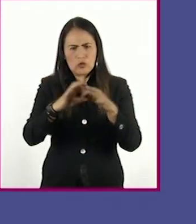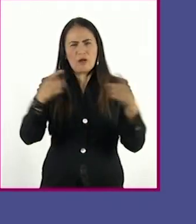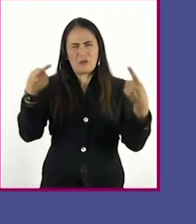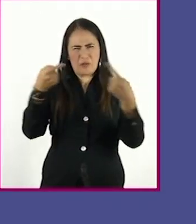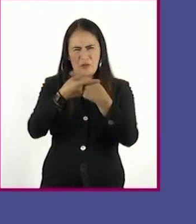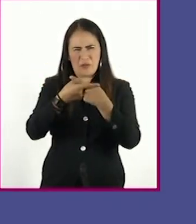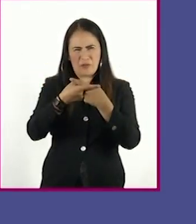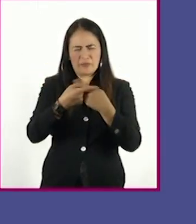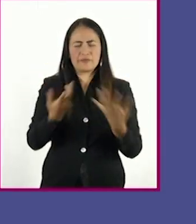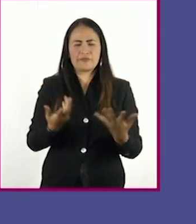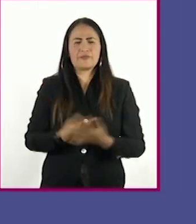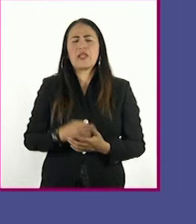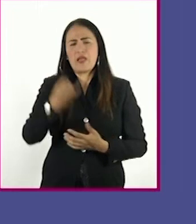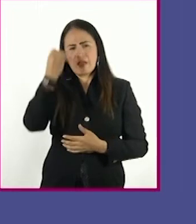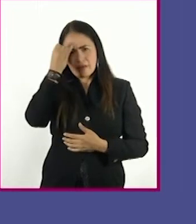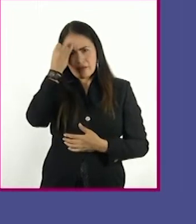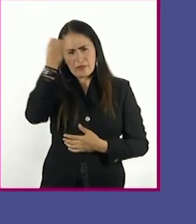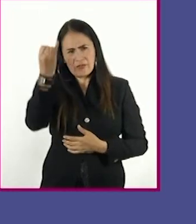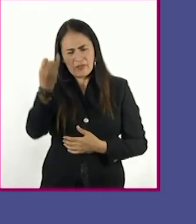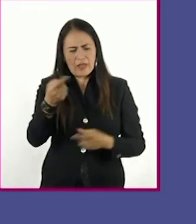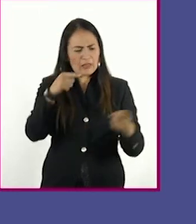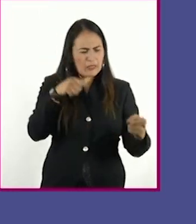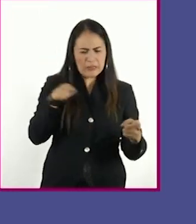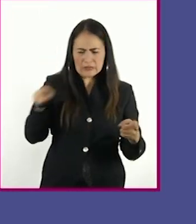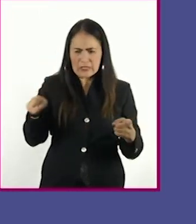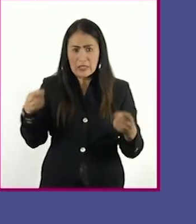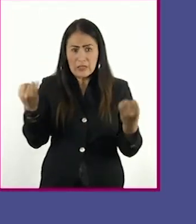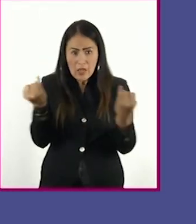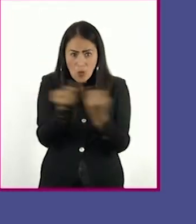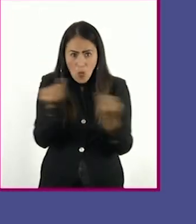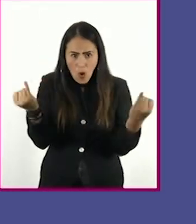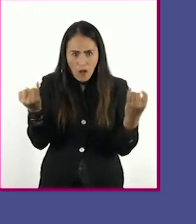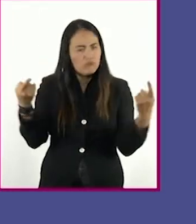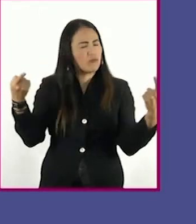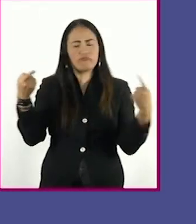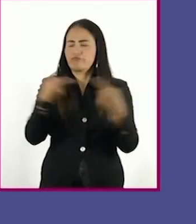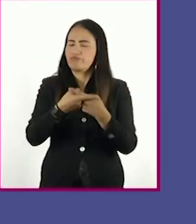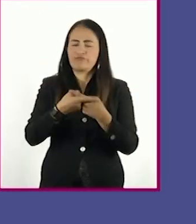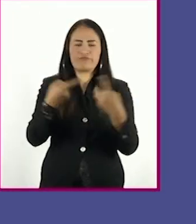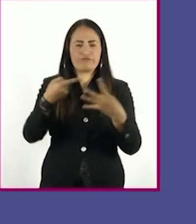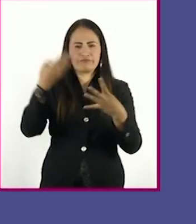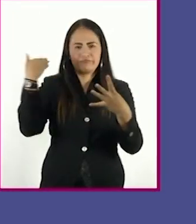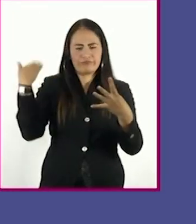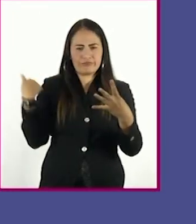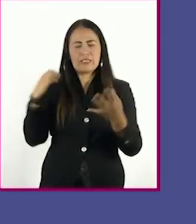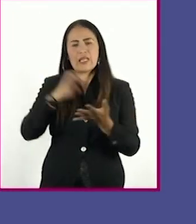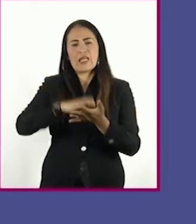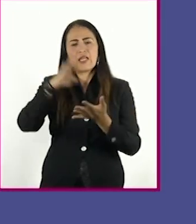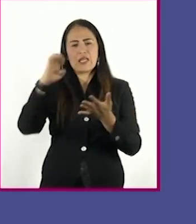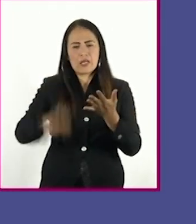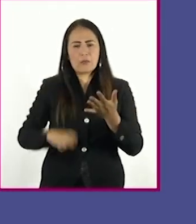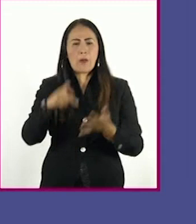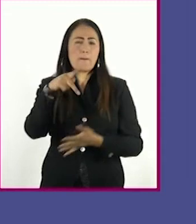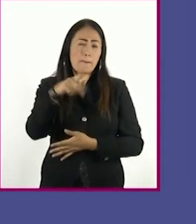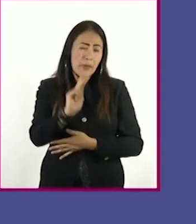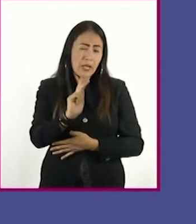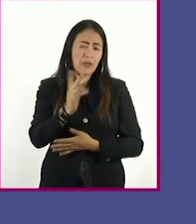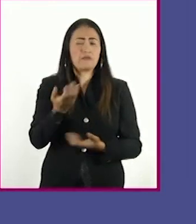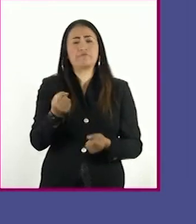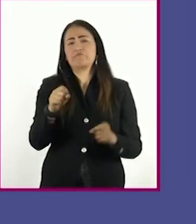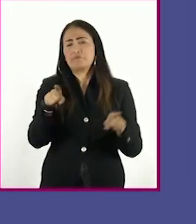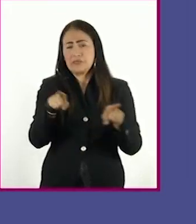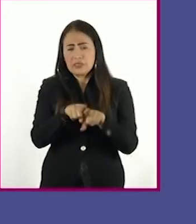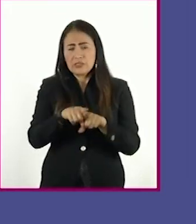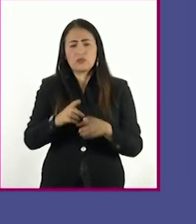usan para introducir ideas que contrastan o refutan afirmaciones hechas con anterioridad. Algunos ejemplos son pero, sin